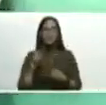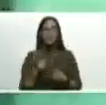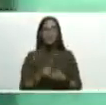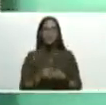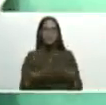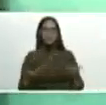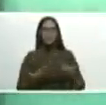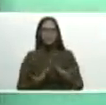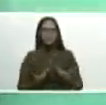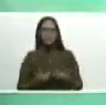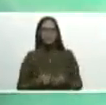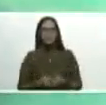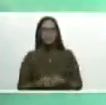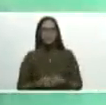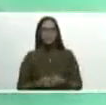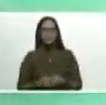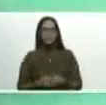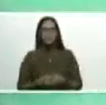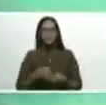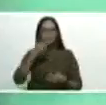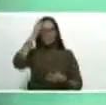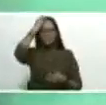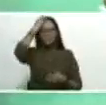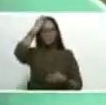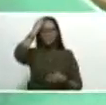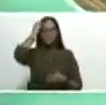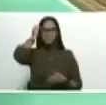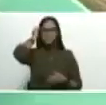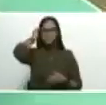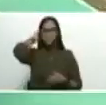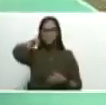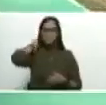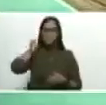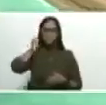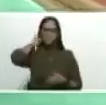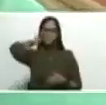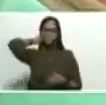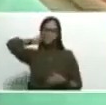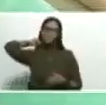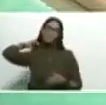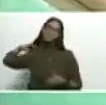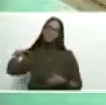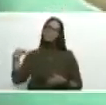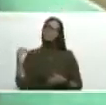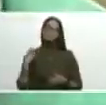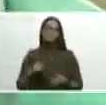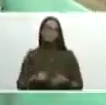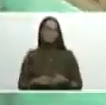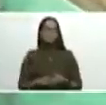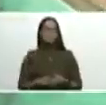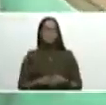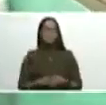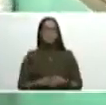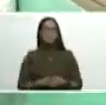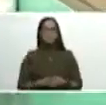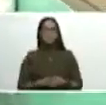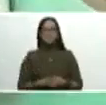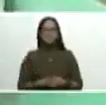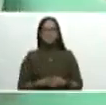pueblo guaireño, convertido en hecho específicamente acá con el tema de la Ricomil, esa unión